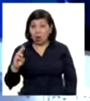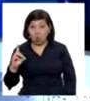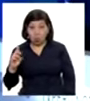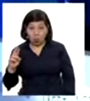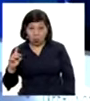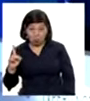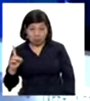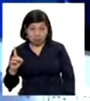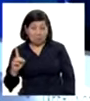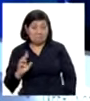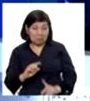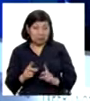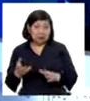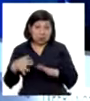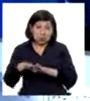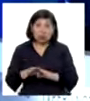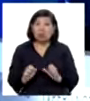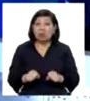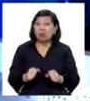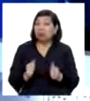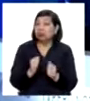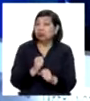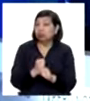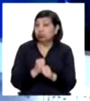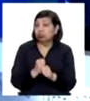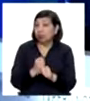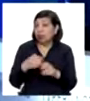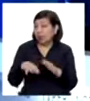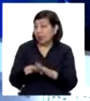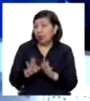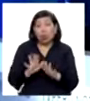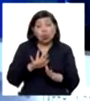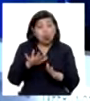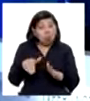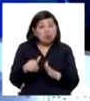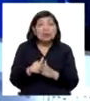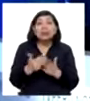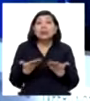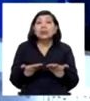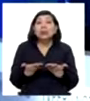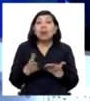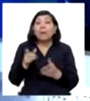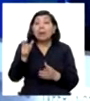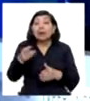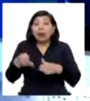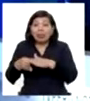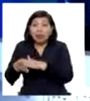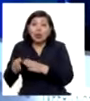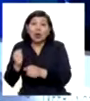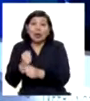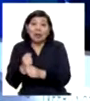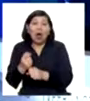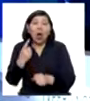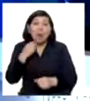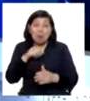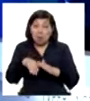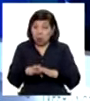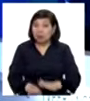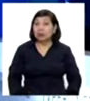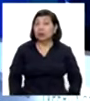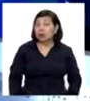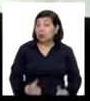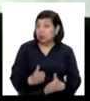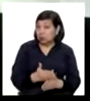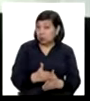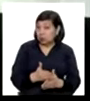de diversidad e inclusión, que lo trabajó al interno, todo dirigido hacia sus trabajadores y trabajadoras. O sea,